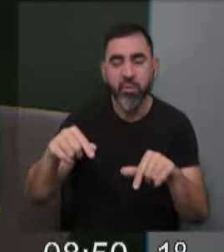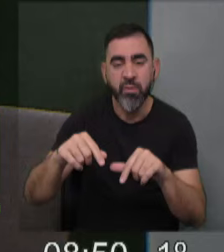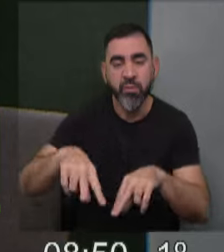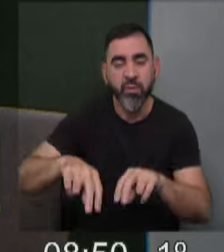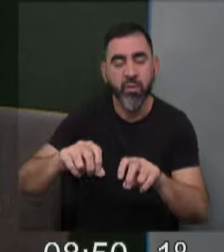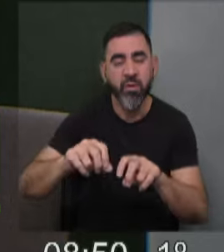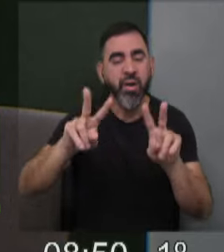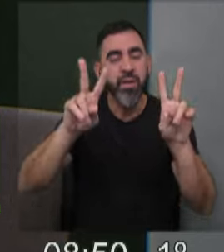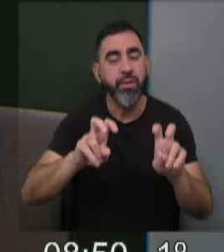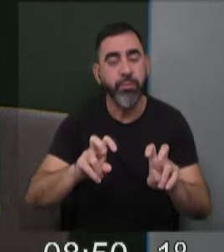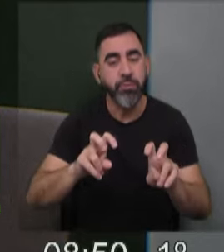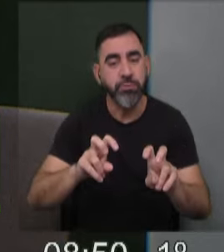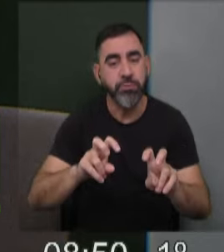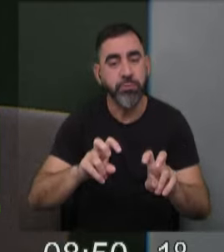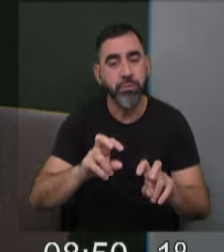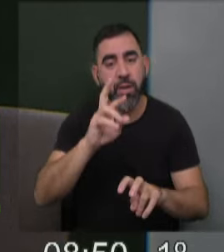la variable